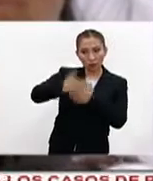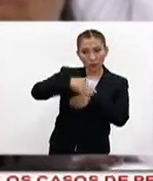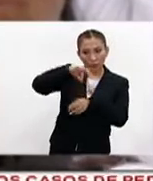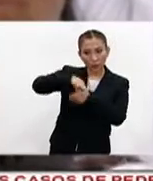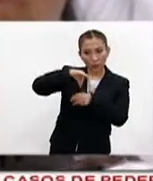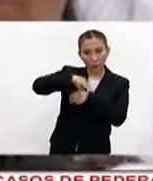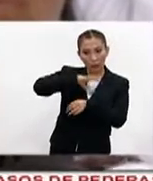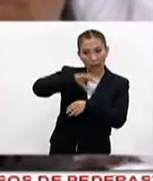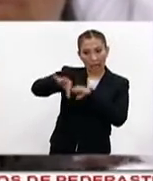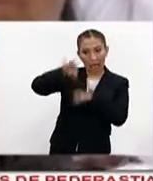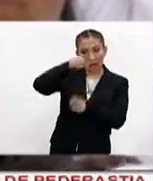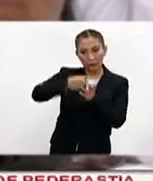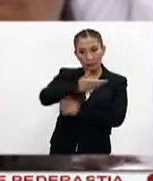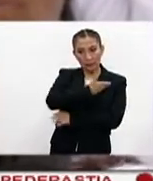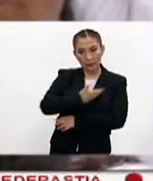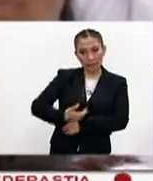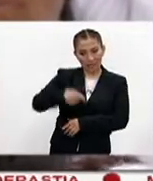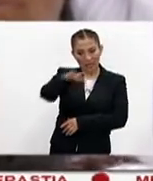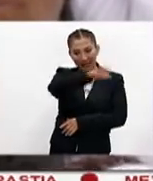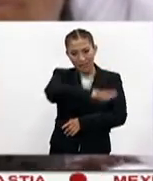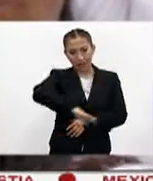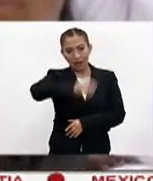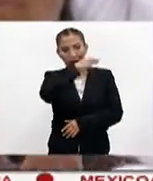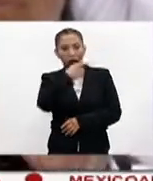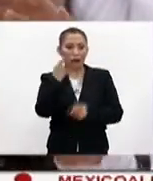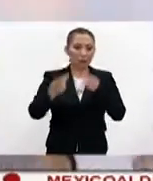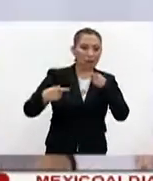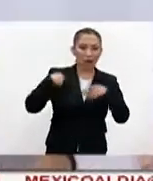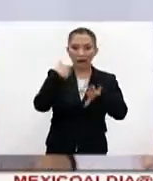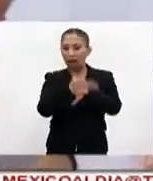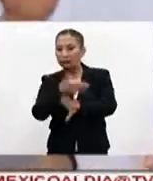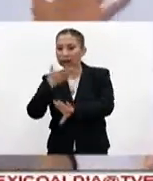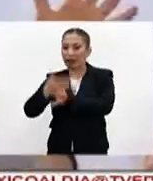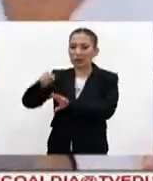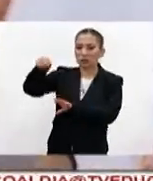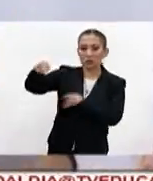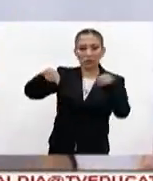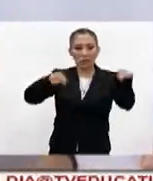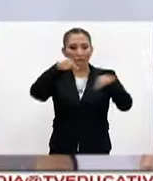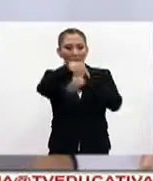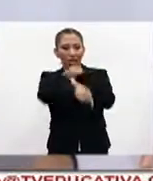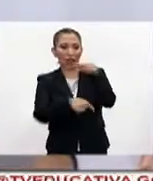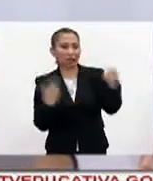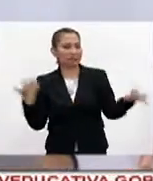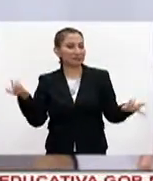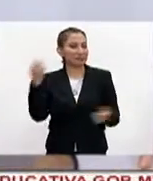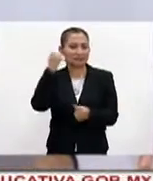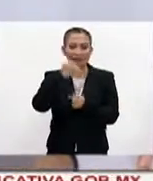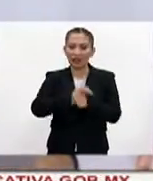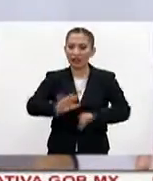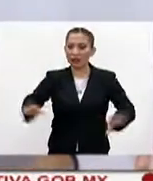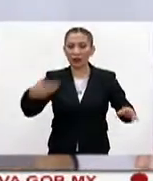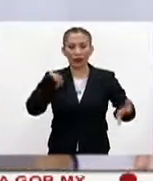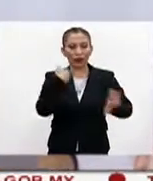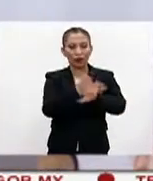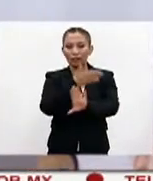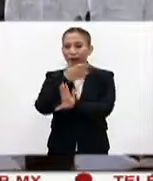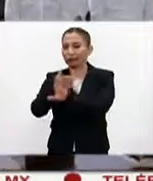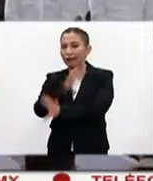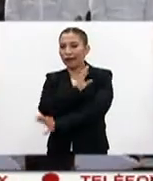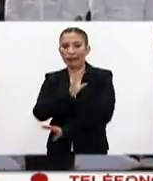donde vivimos en el mundo de dimes y diretes, de que dice una cosa, dicen la otra, se atacan entre